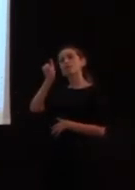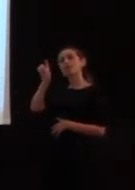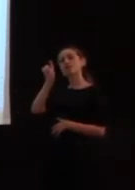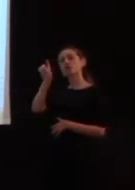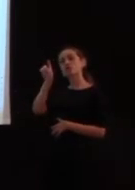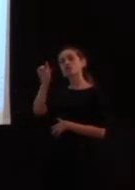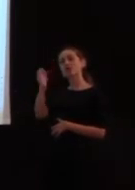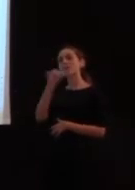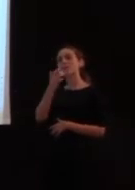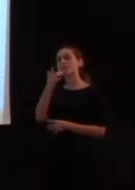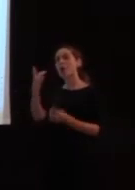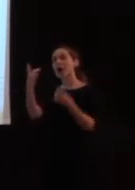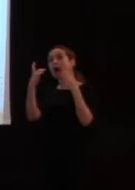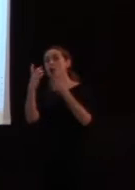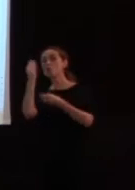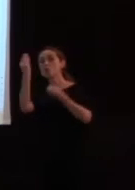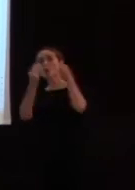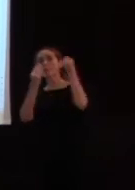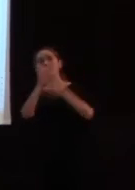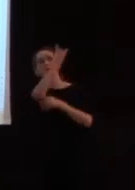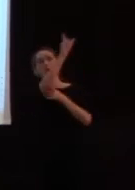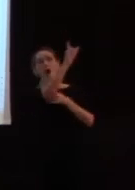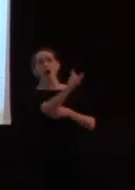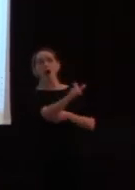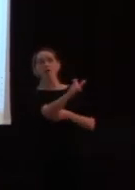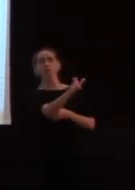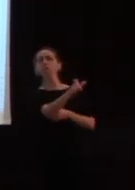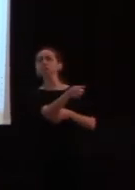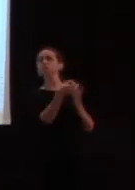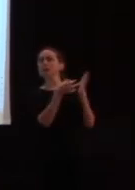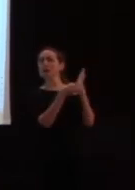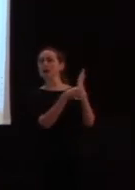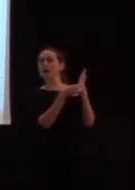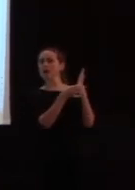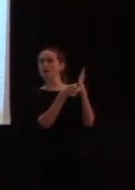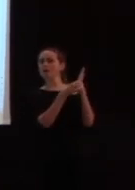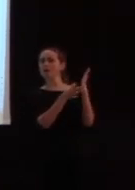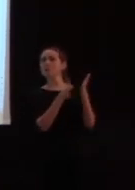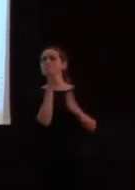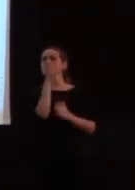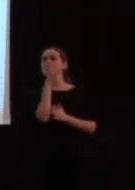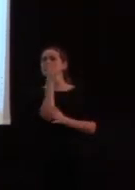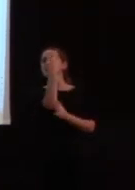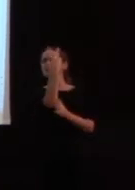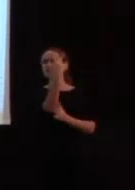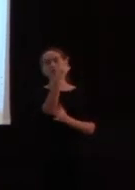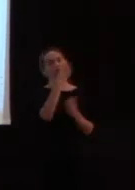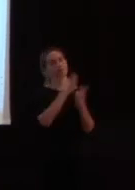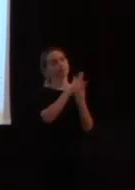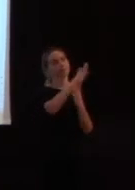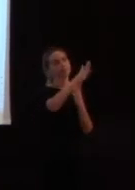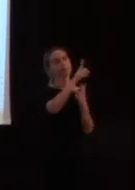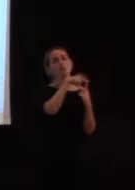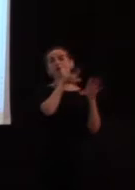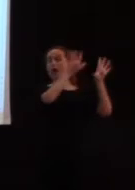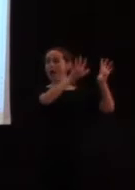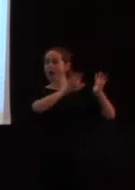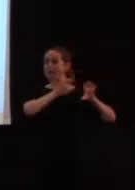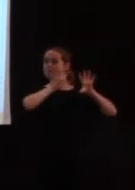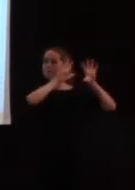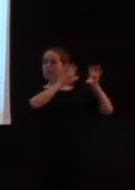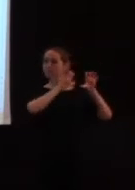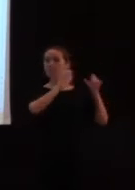alumnos piensan que son buenos docentes por dos razones: en primer lugar, porque en sus clases se aprenden, son clases